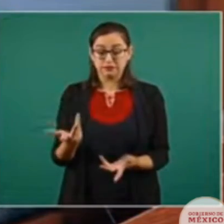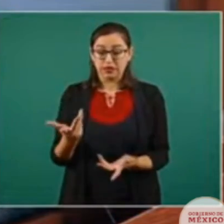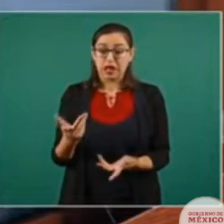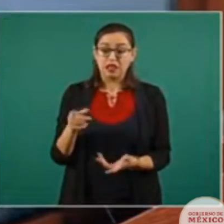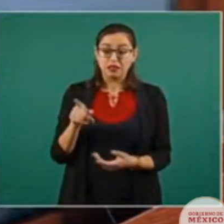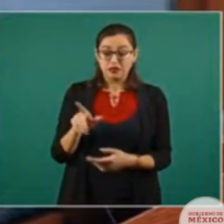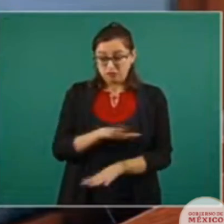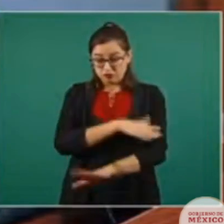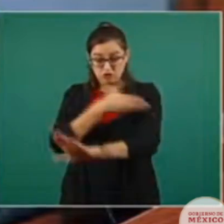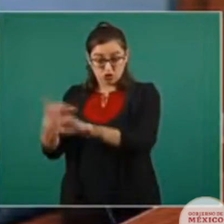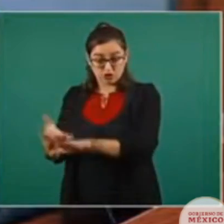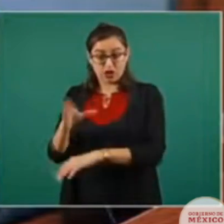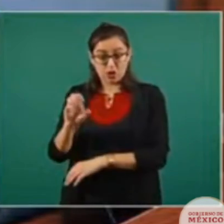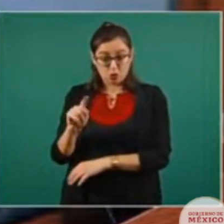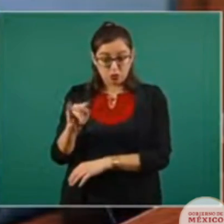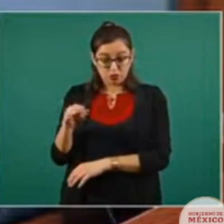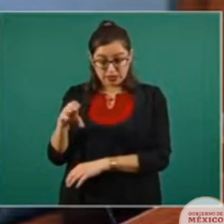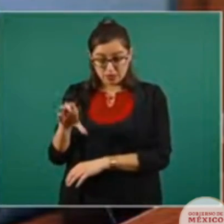Cuauhtémoc, último mandatario azteca,